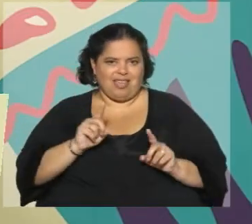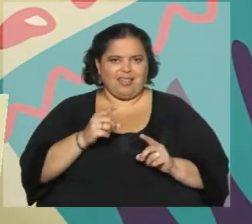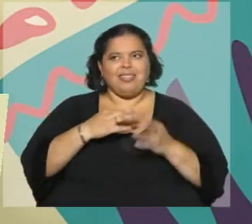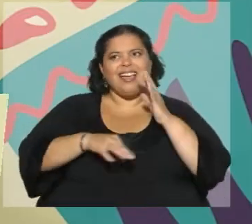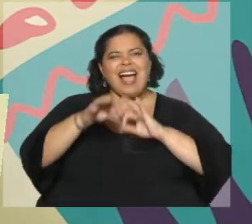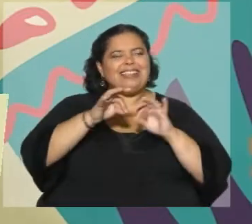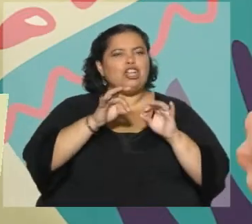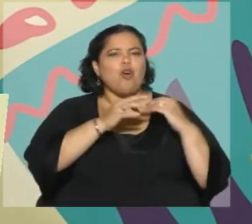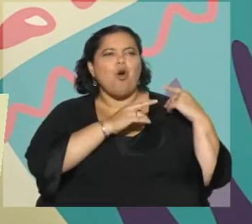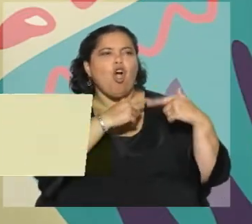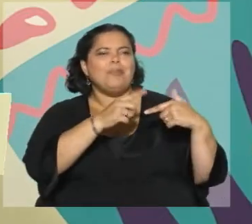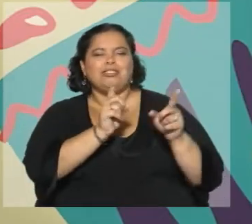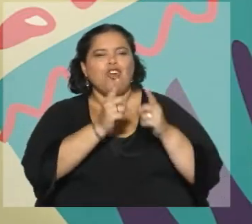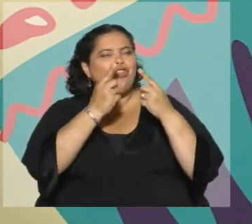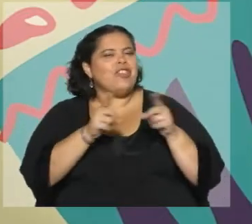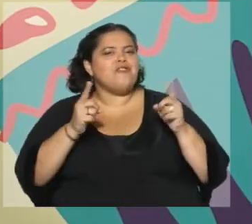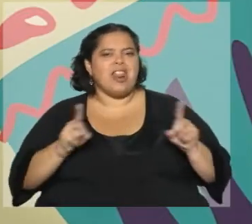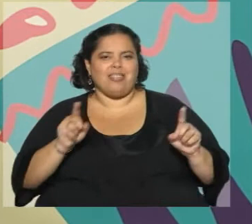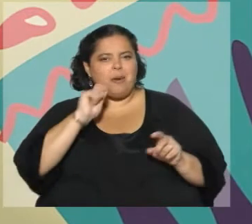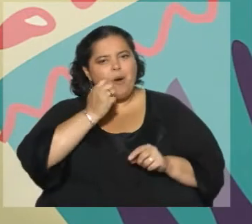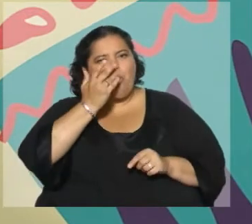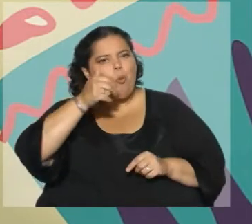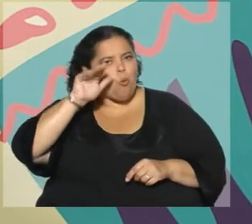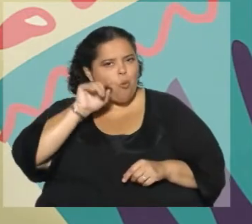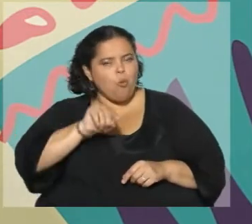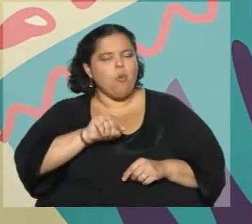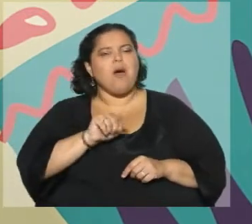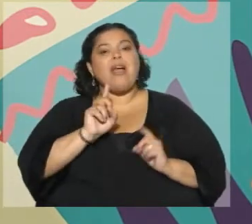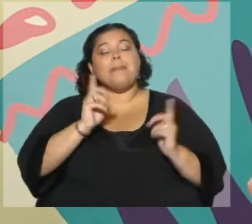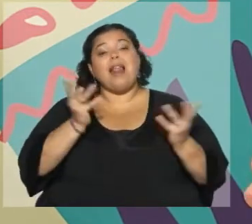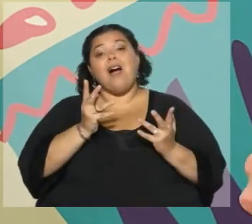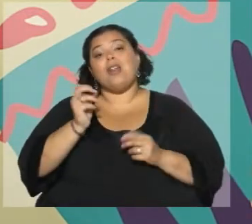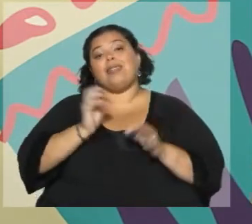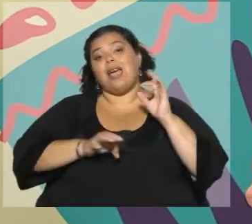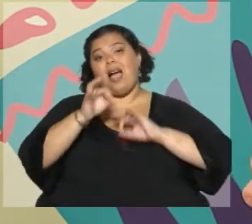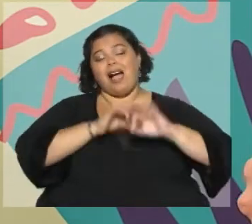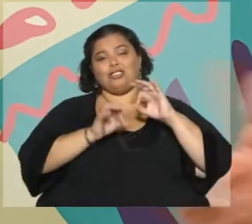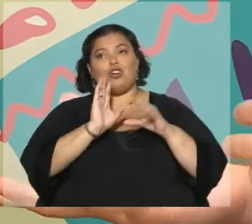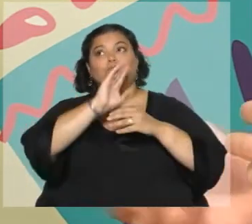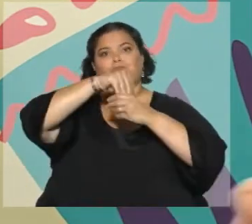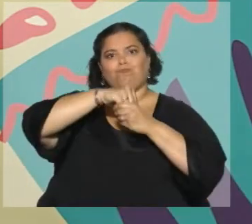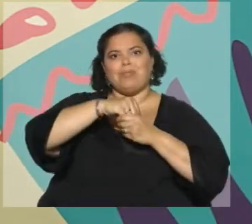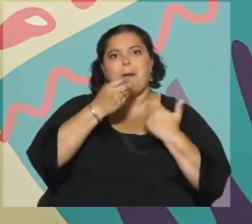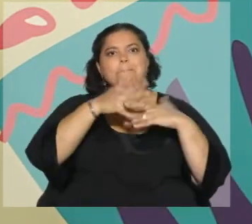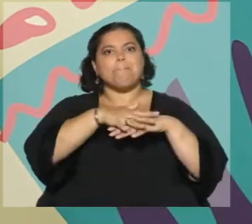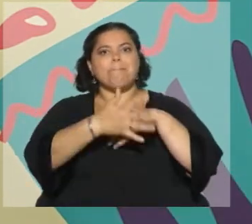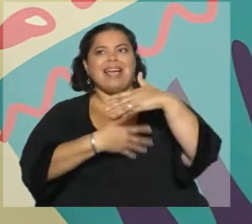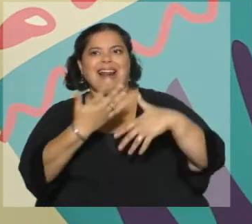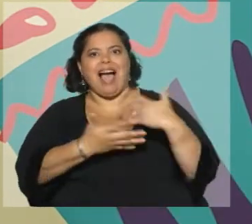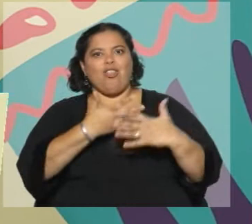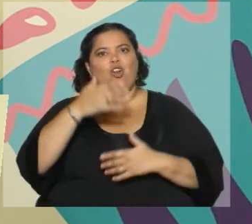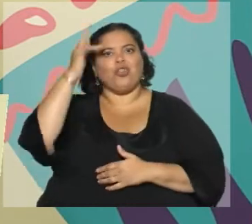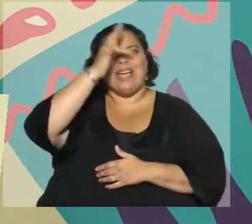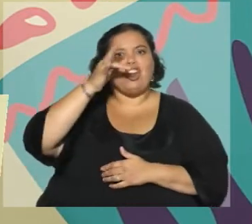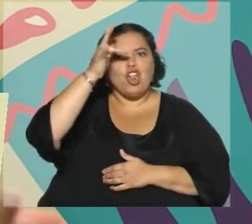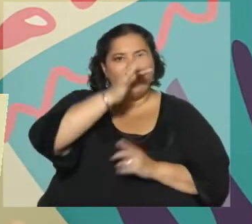el teatro está en un momento en el que también se está como interviniendo mucho con la tecnología como ésta está realmente descubriendo